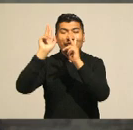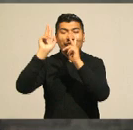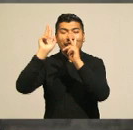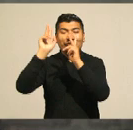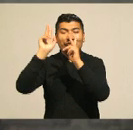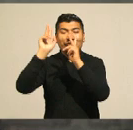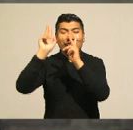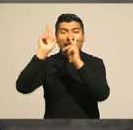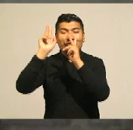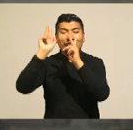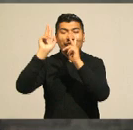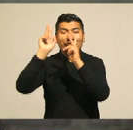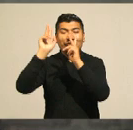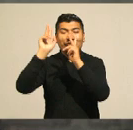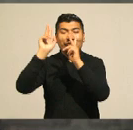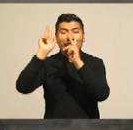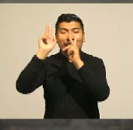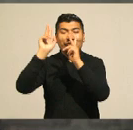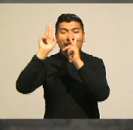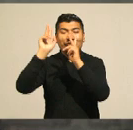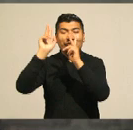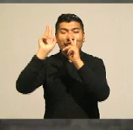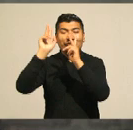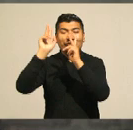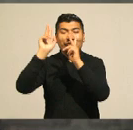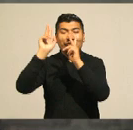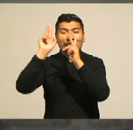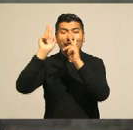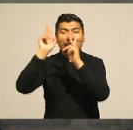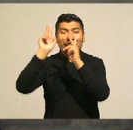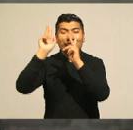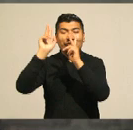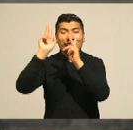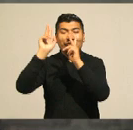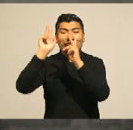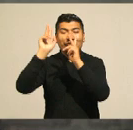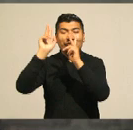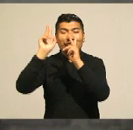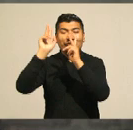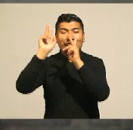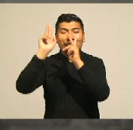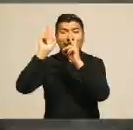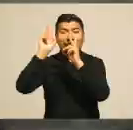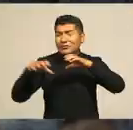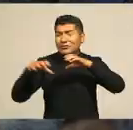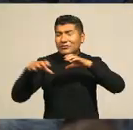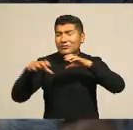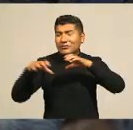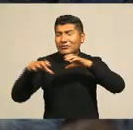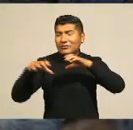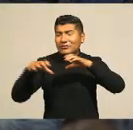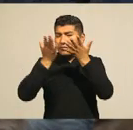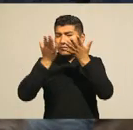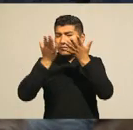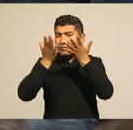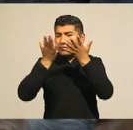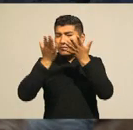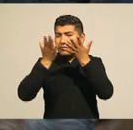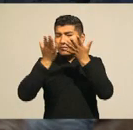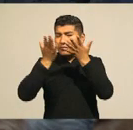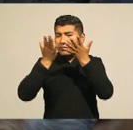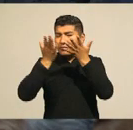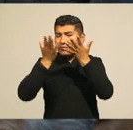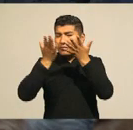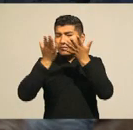de Dios, nos llenaremos, llenémonos, saciémonos de la presencia de Dios